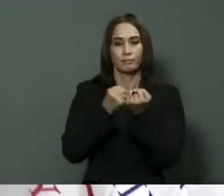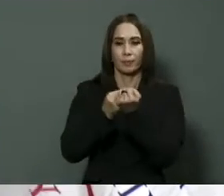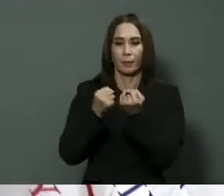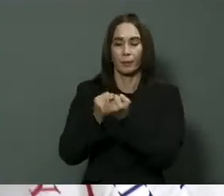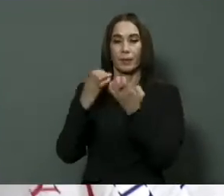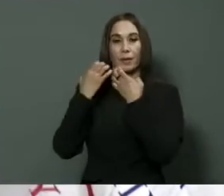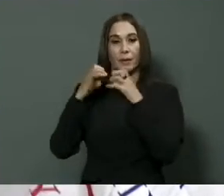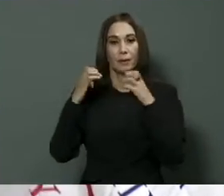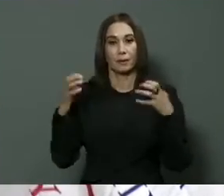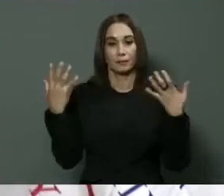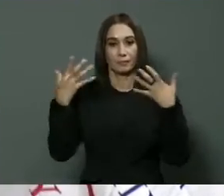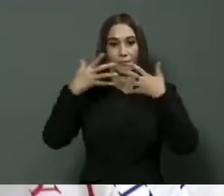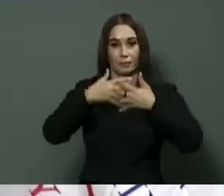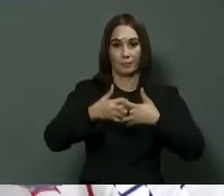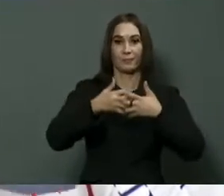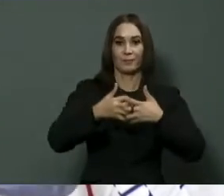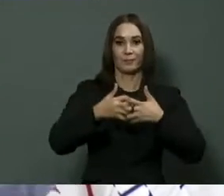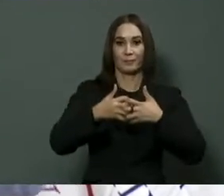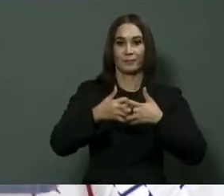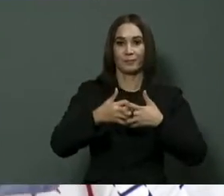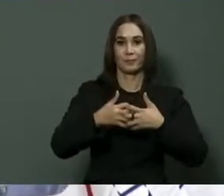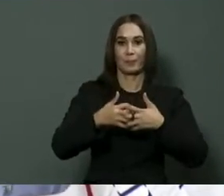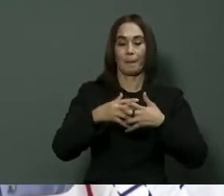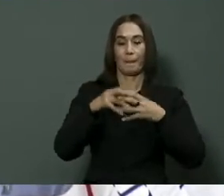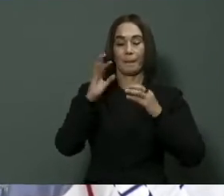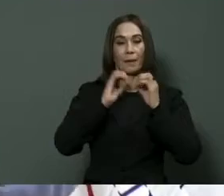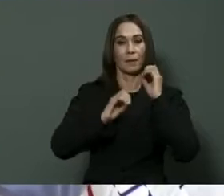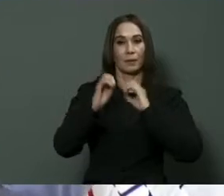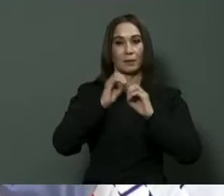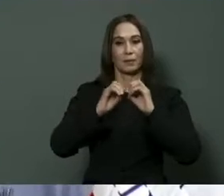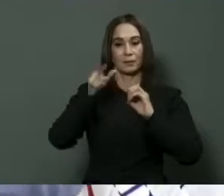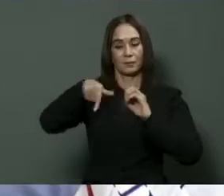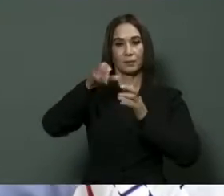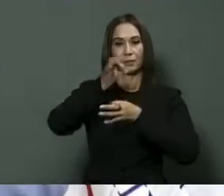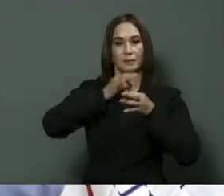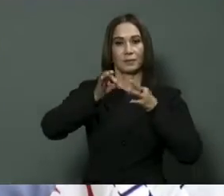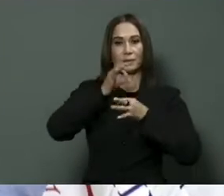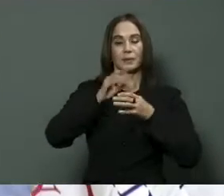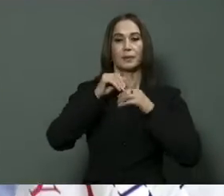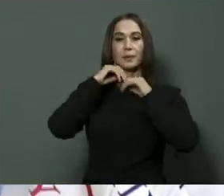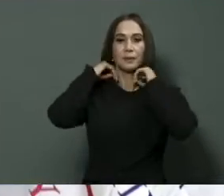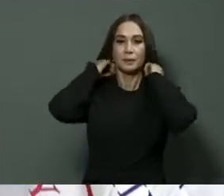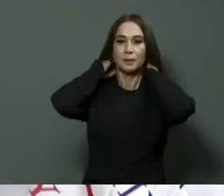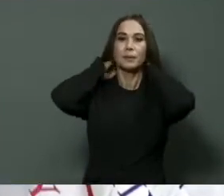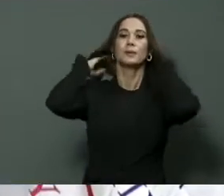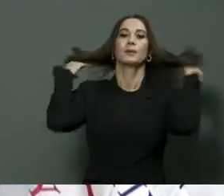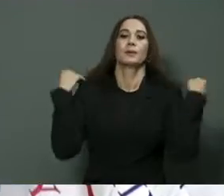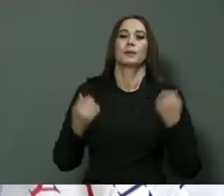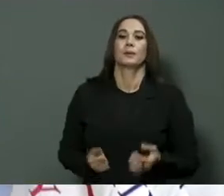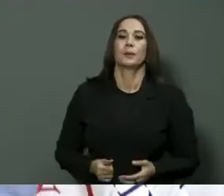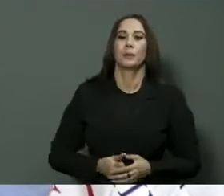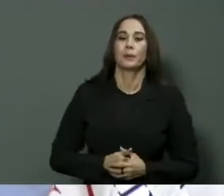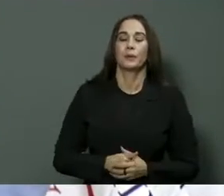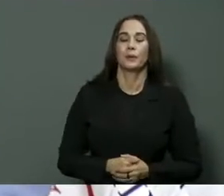el esfuerzo colectivo de las organizaciones de San Francisco de Macorís.